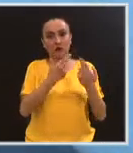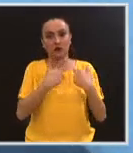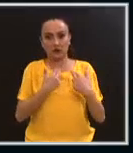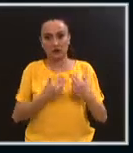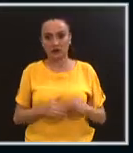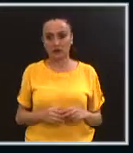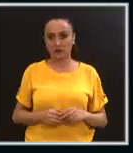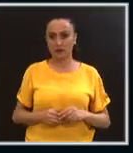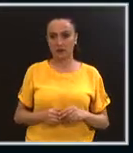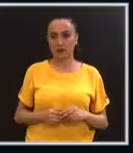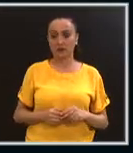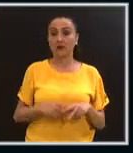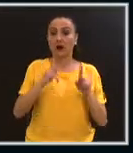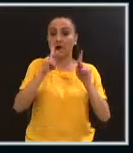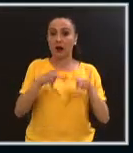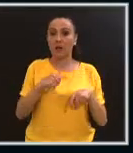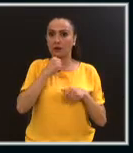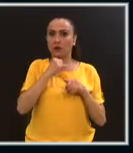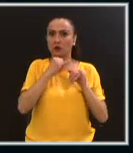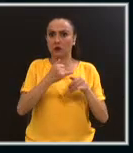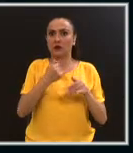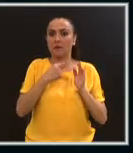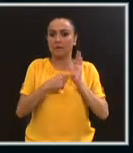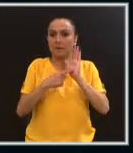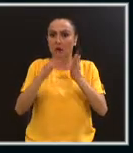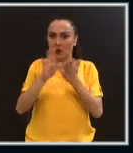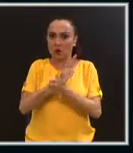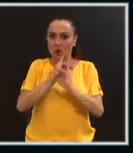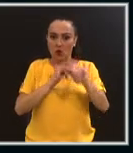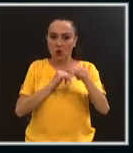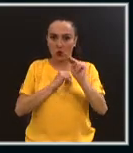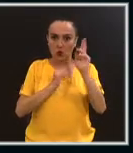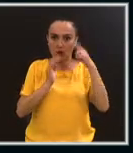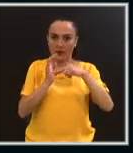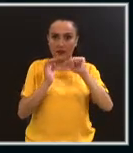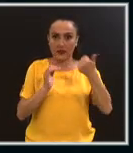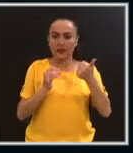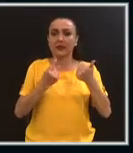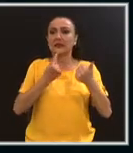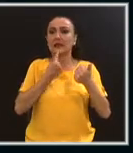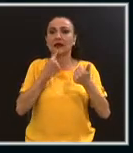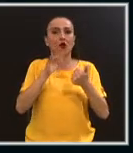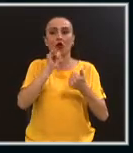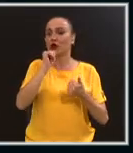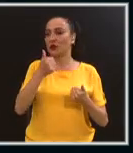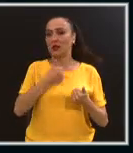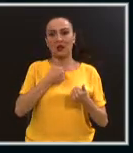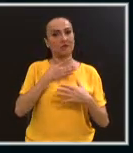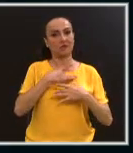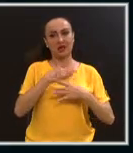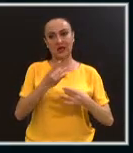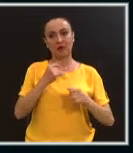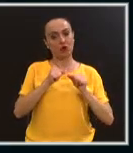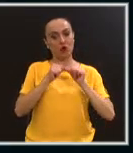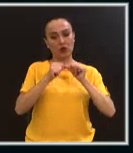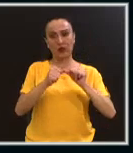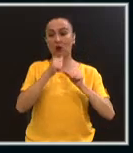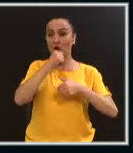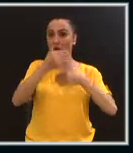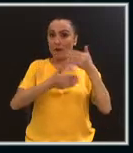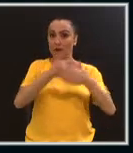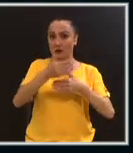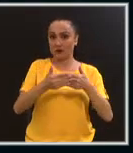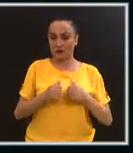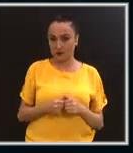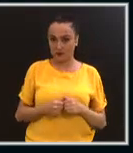lo siguiente la persona denunciante presentó un documento en junio del 2010 en el cual indicó que no tenía interés en continuar con el trámite de la